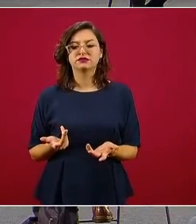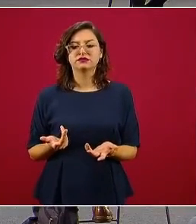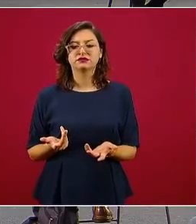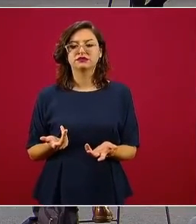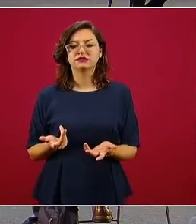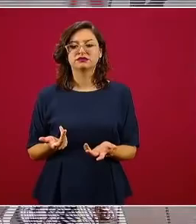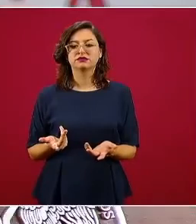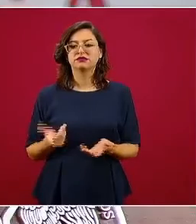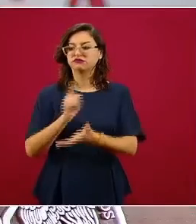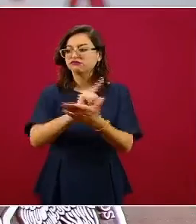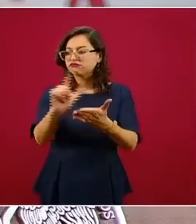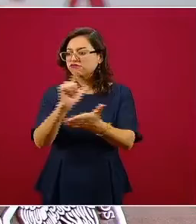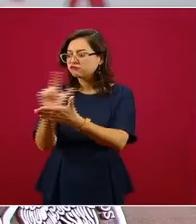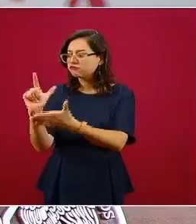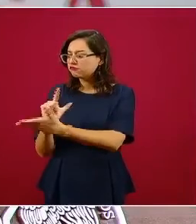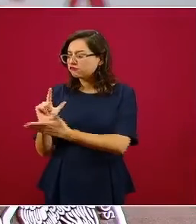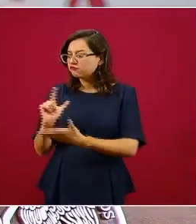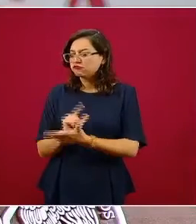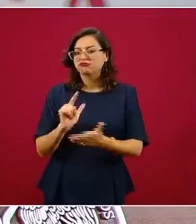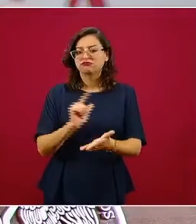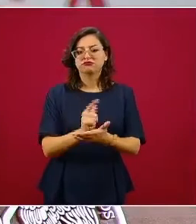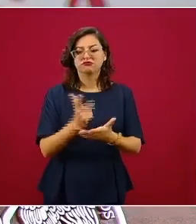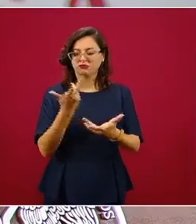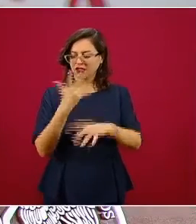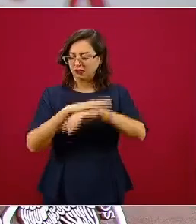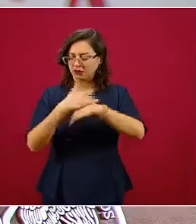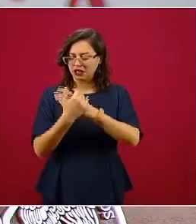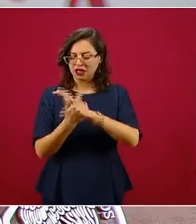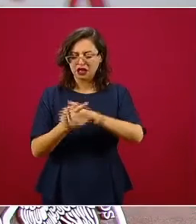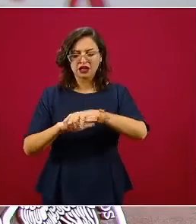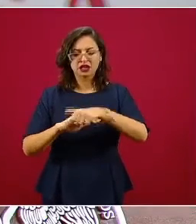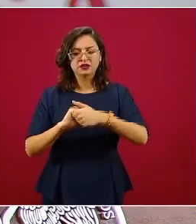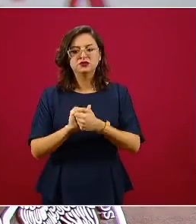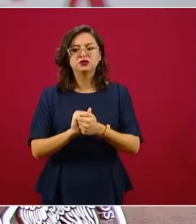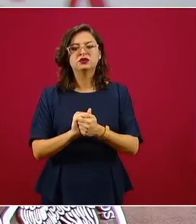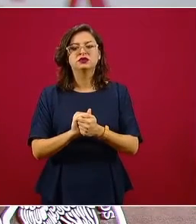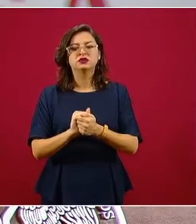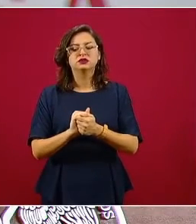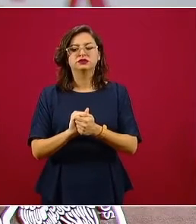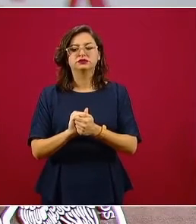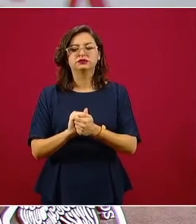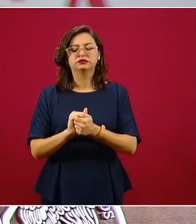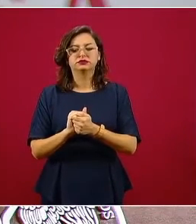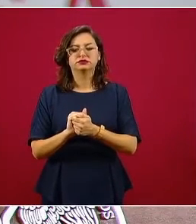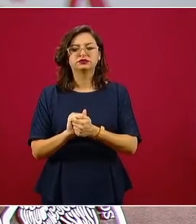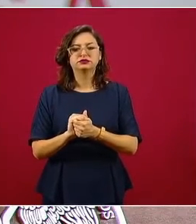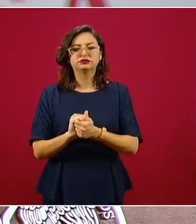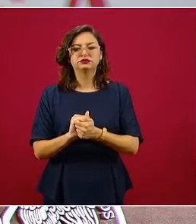con medidas de higiene, el lavado de las manos.